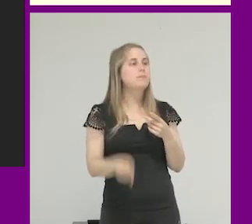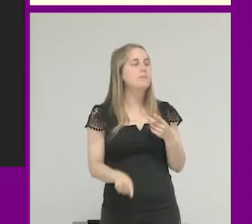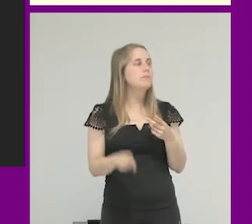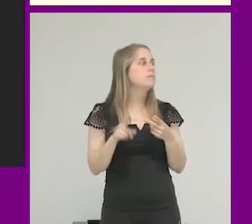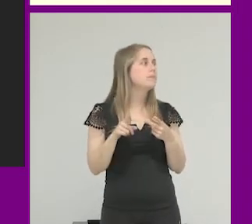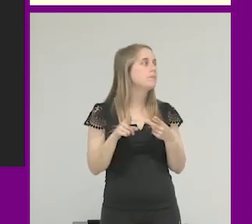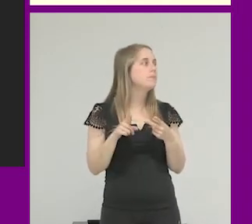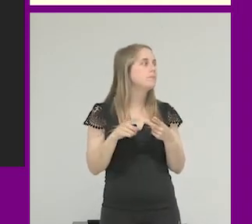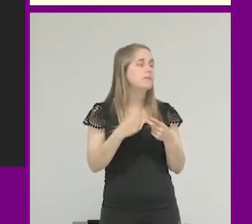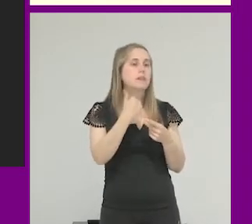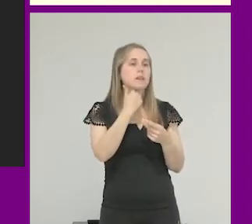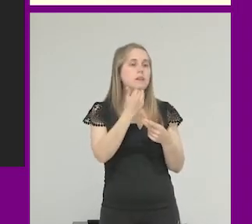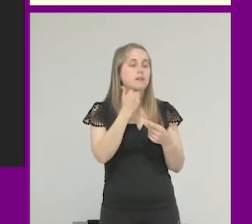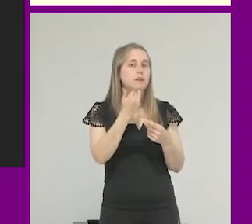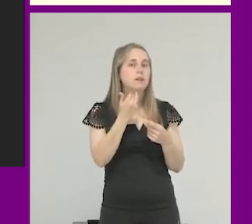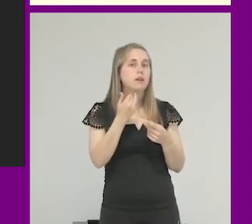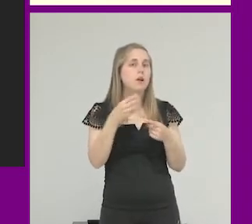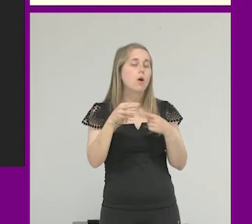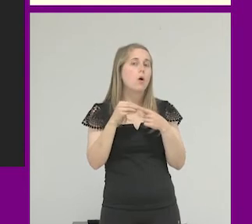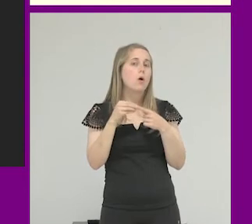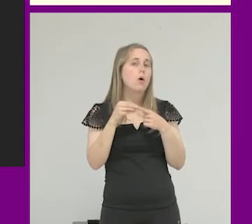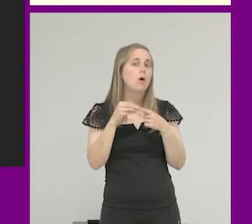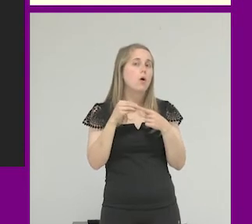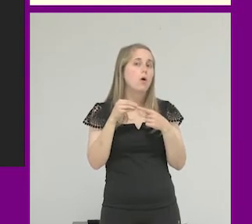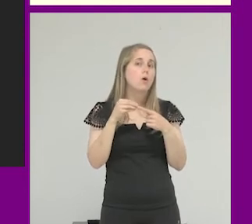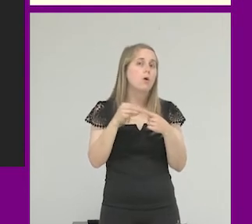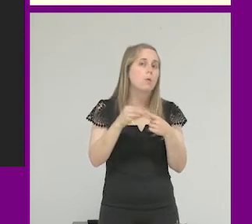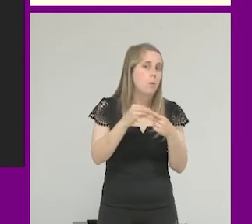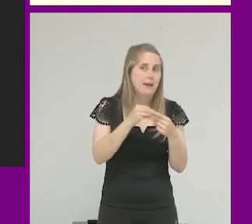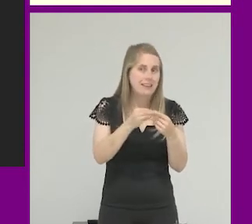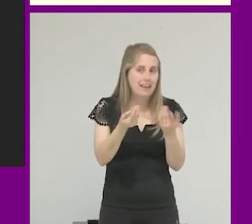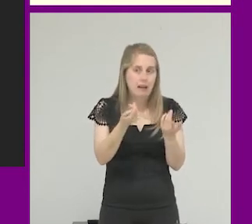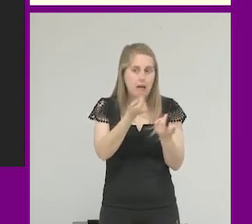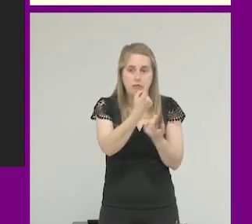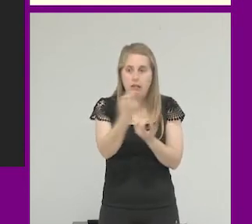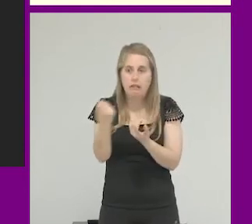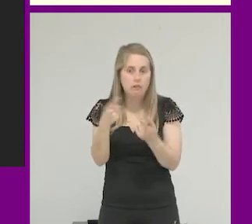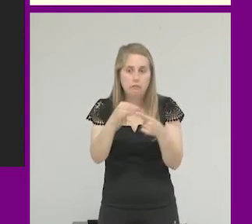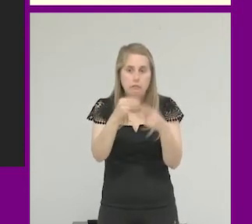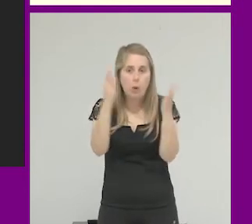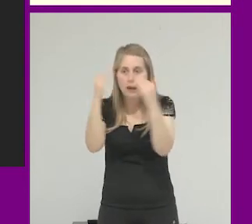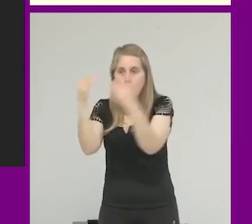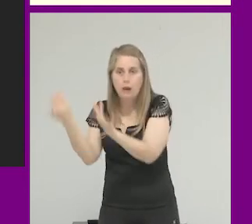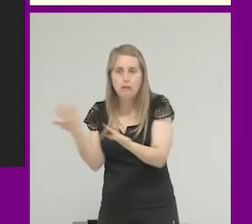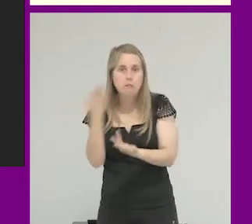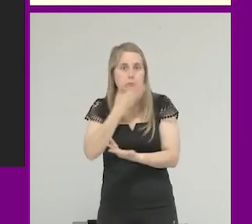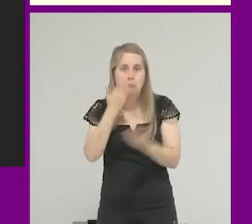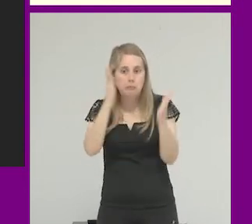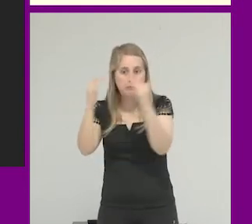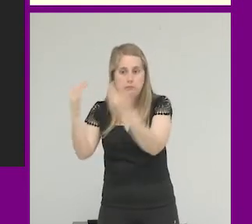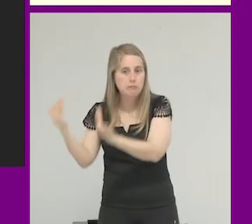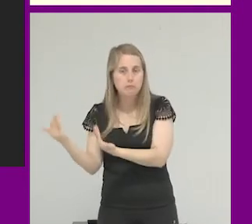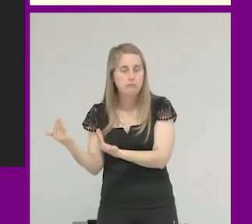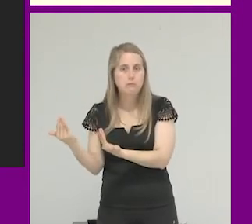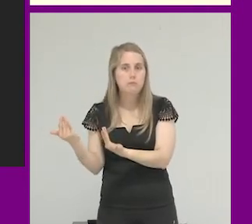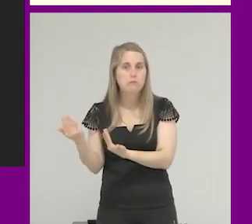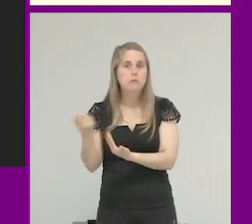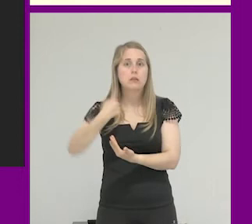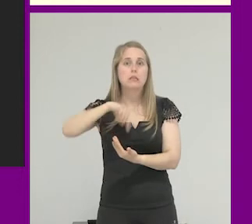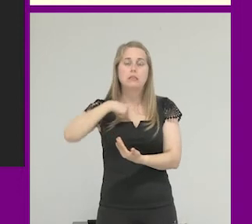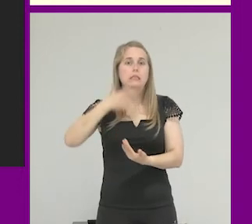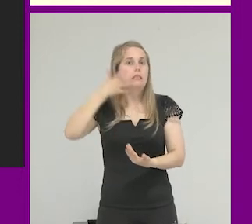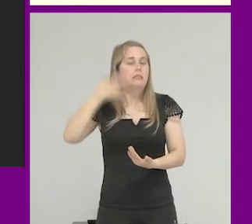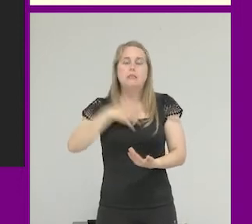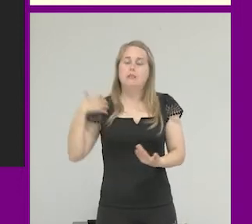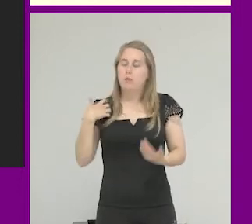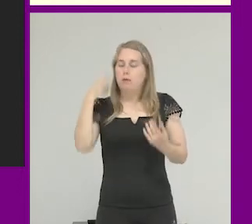eta bueno, somatu duguna da material falta ikaragarria dagoela eskoletan. Hori gure amorrua eta